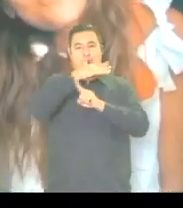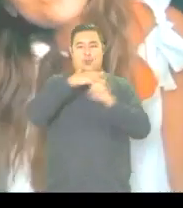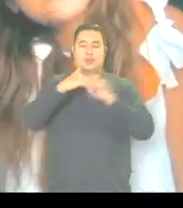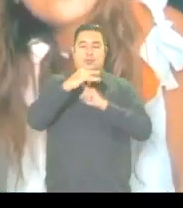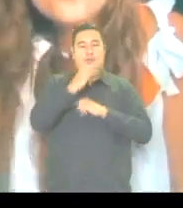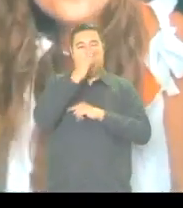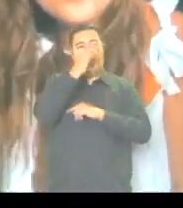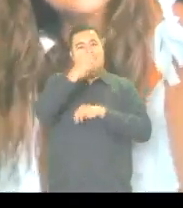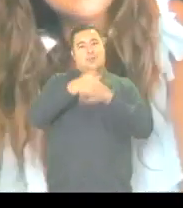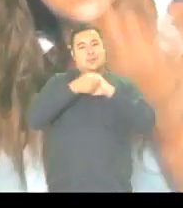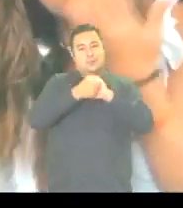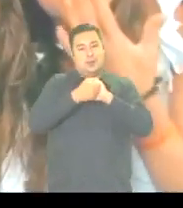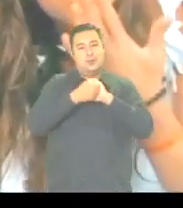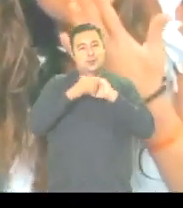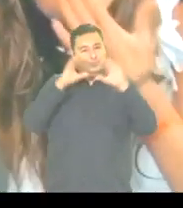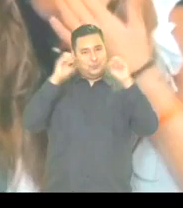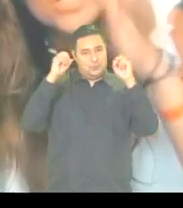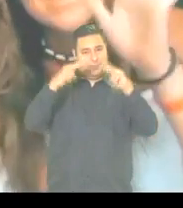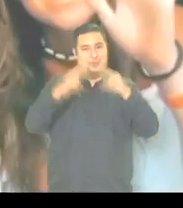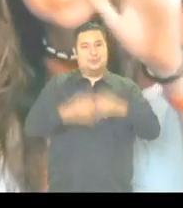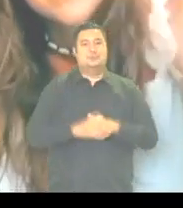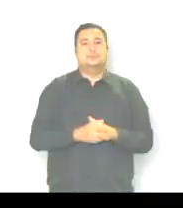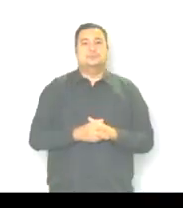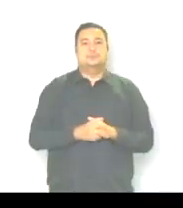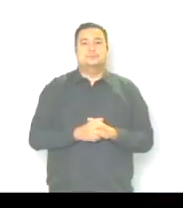les mandamos un saludo, cuídense y nos amamos.